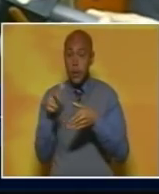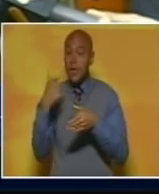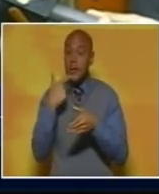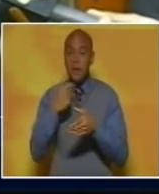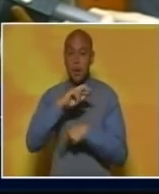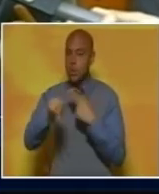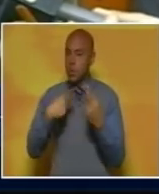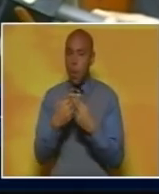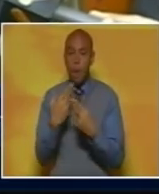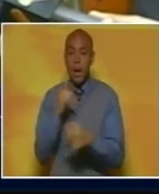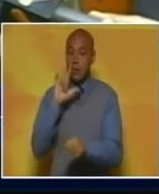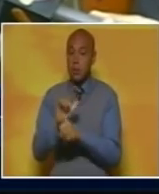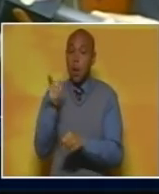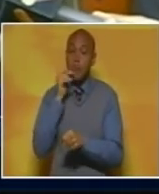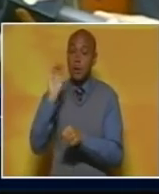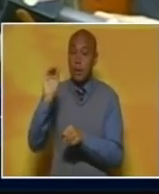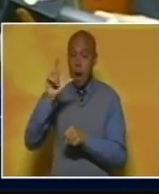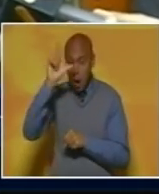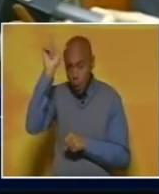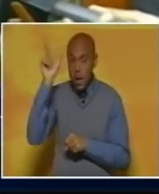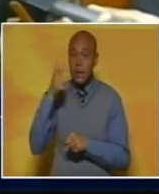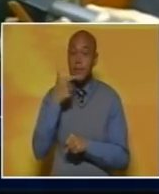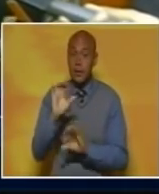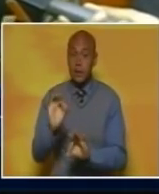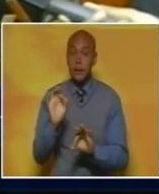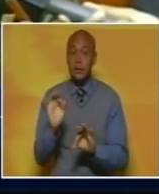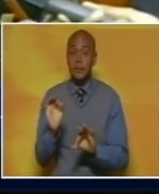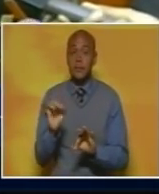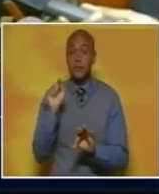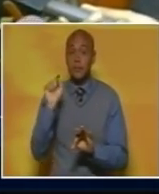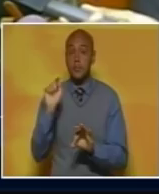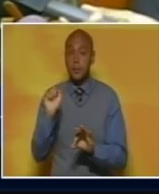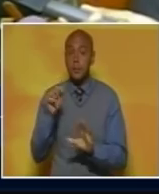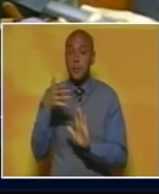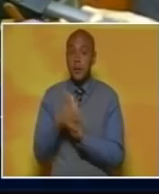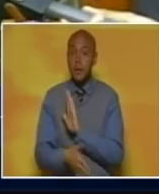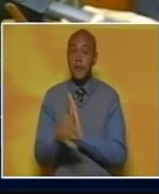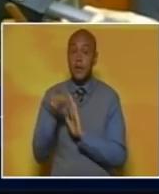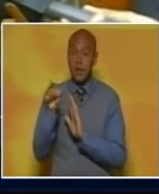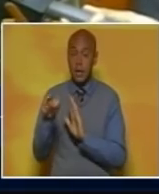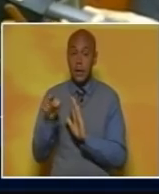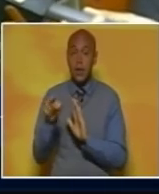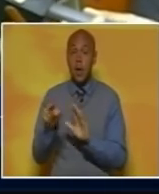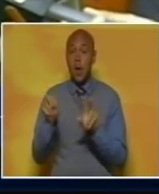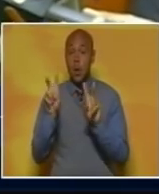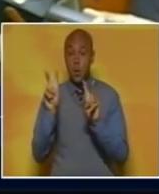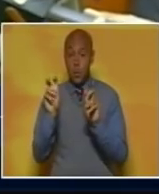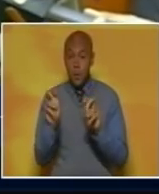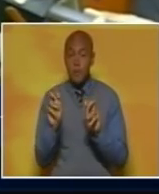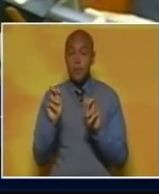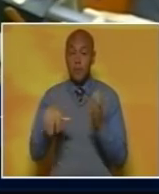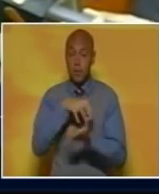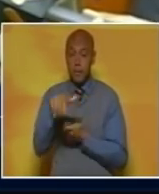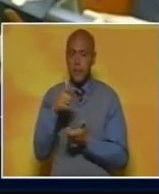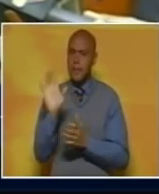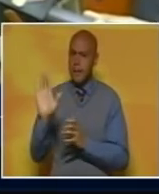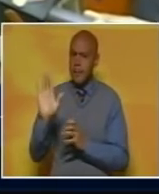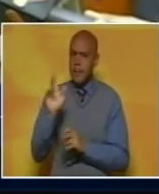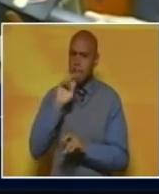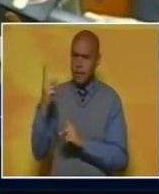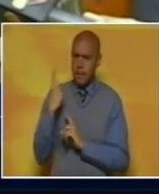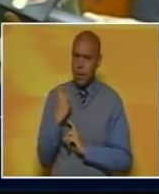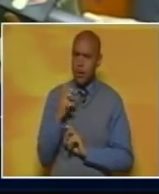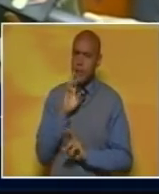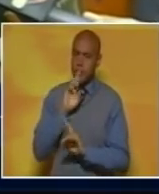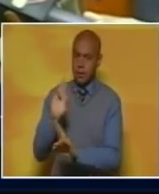a las sesiones que convoca el diputado Parra. Entonces eso constituye un nuevo elemento, enseguida respondo a tu pregunta,